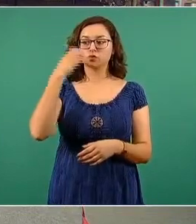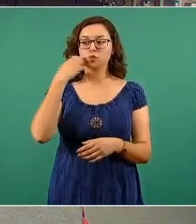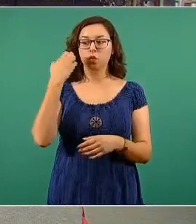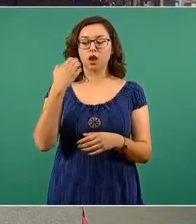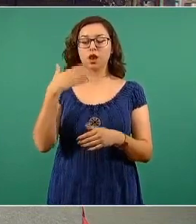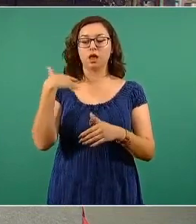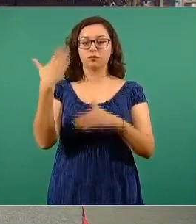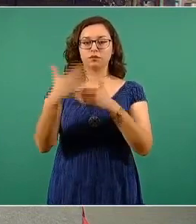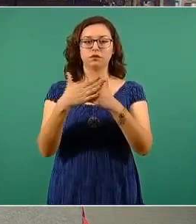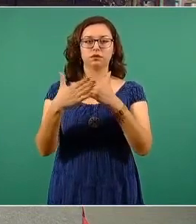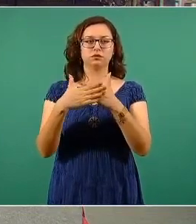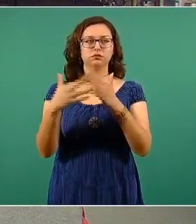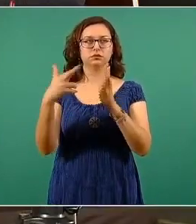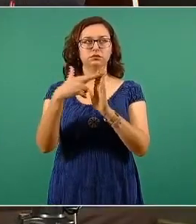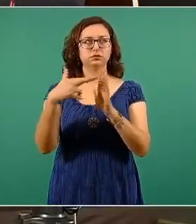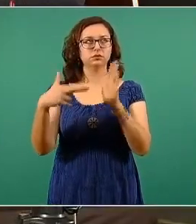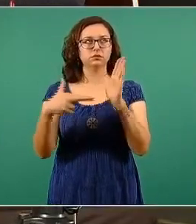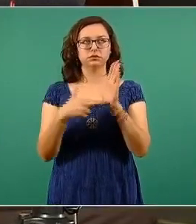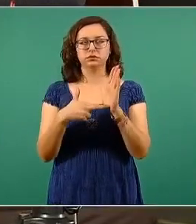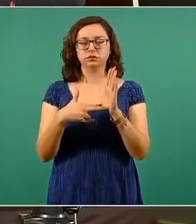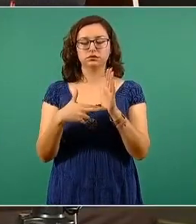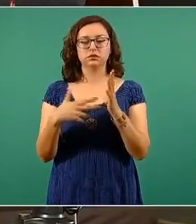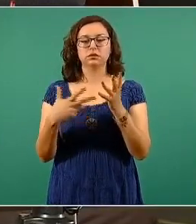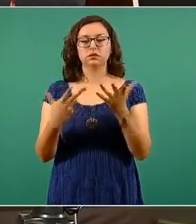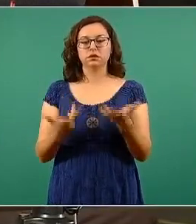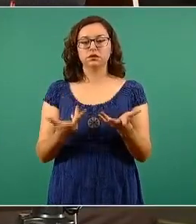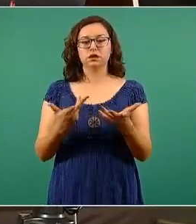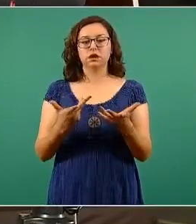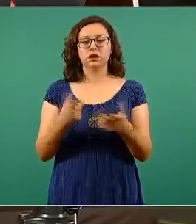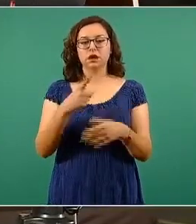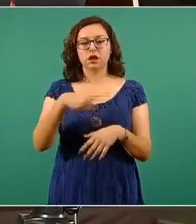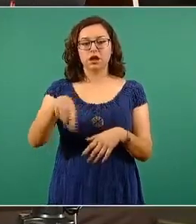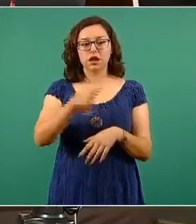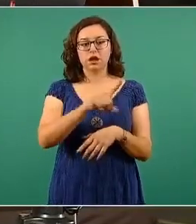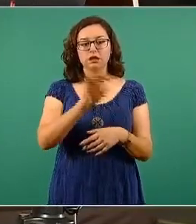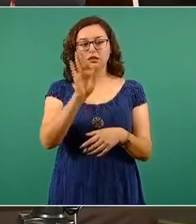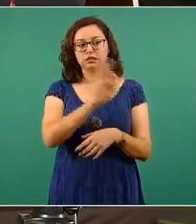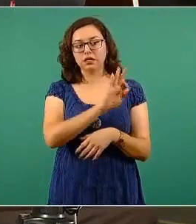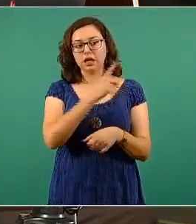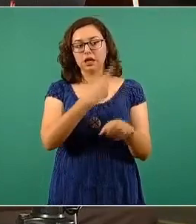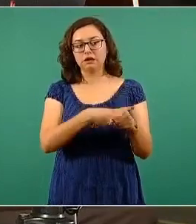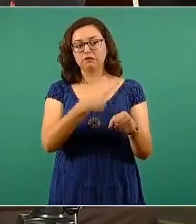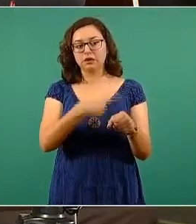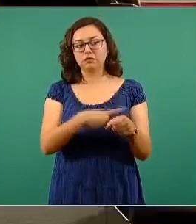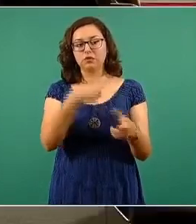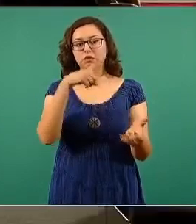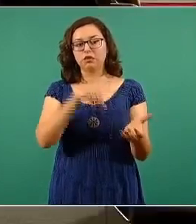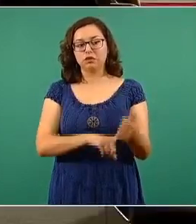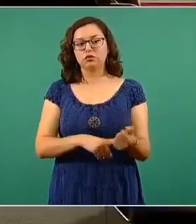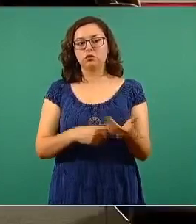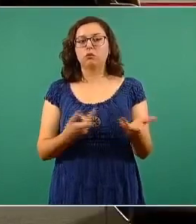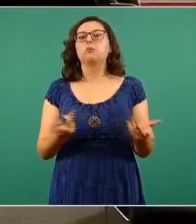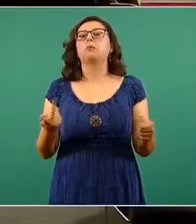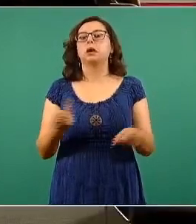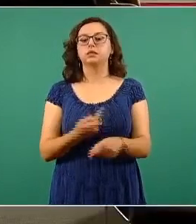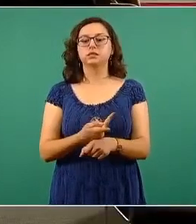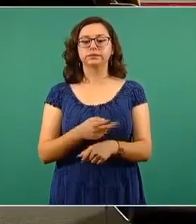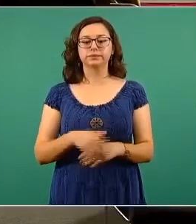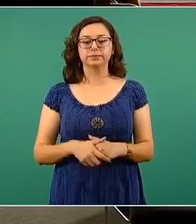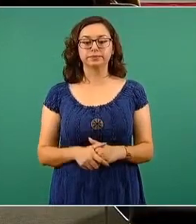en caso de que haya un caso sospechoso y un caso positivo en una escuela? Claro, con mucho gusto.